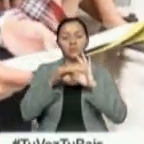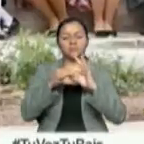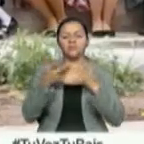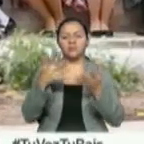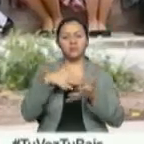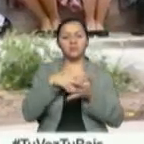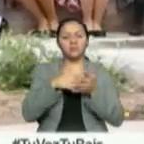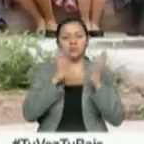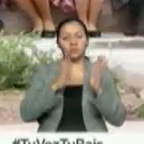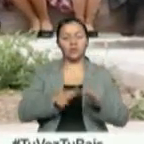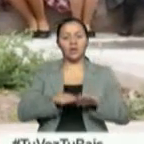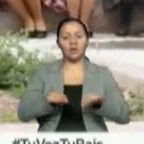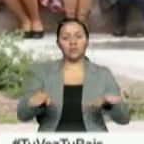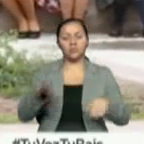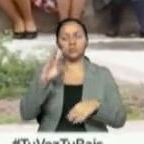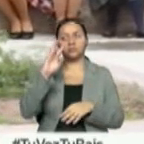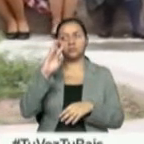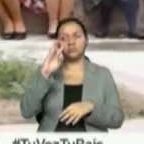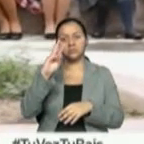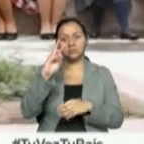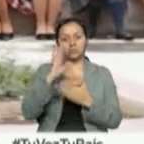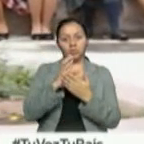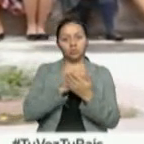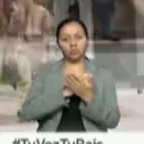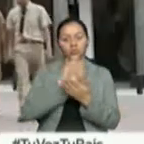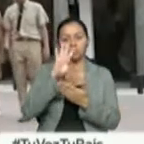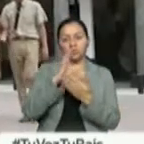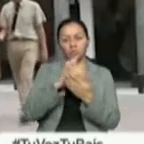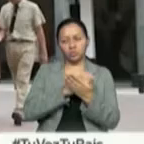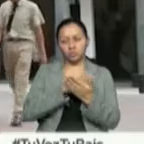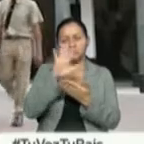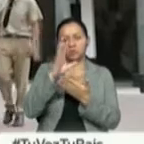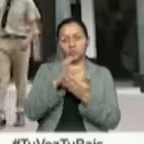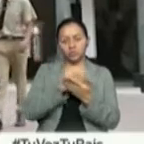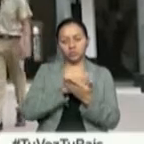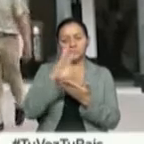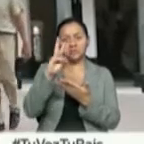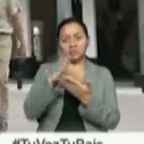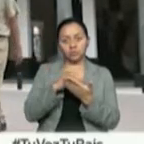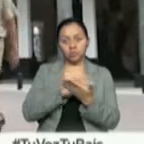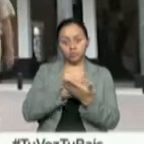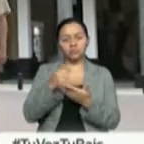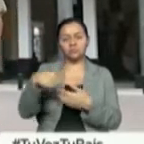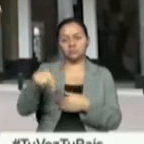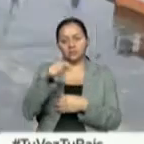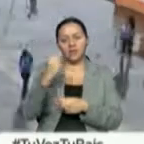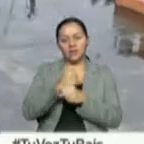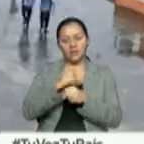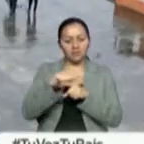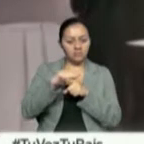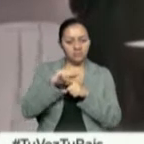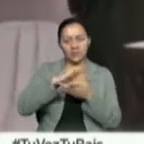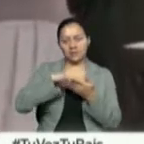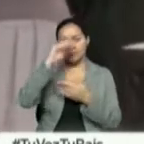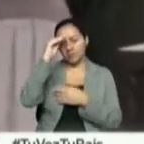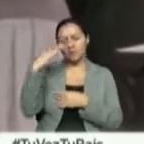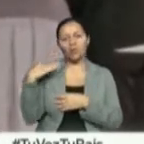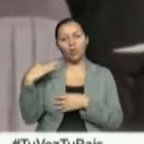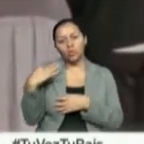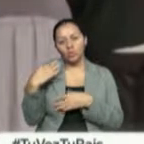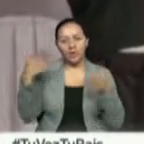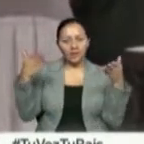estudiantes de bachilleratos sean voluntarios en las mesas de atención a personas con discapacidad intervendrán en los simulacros de las